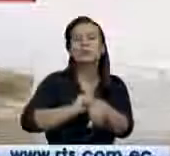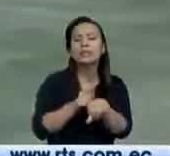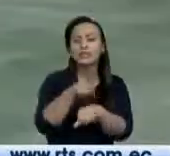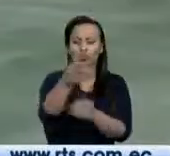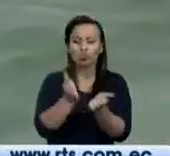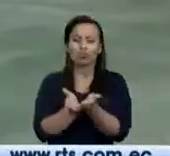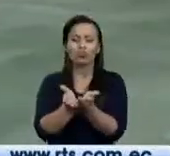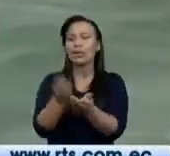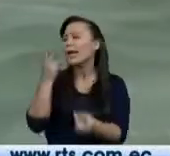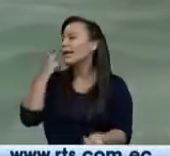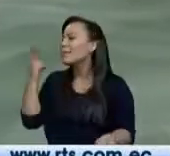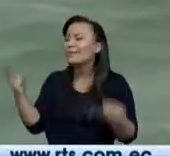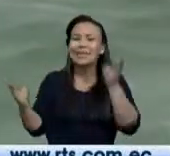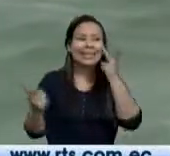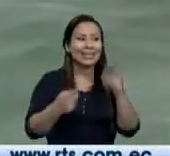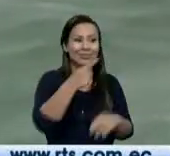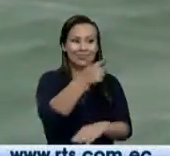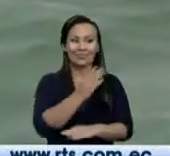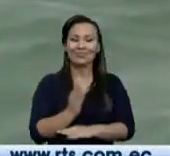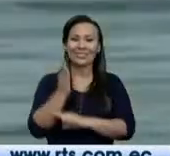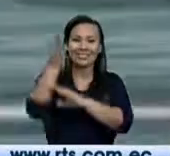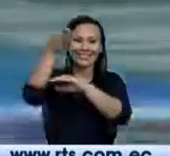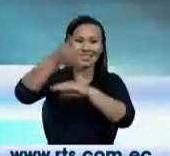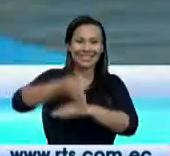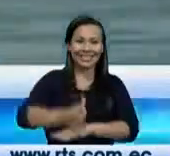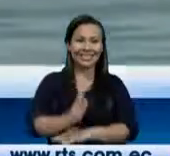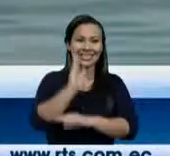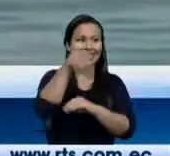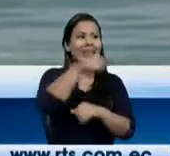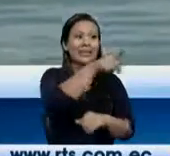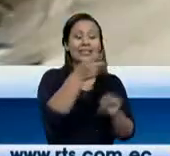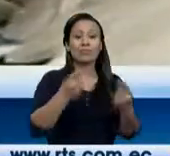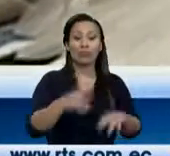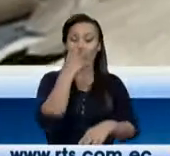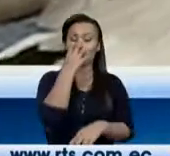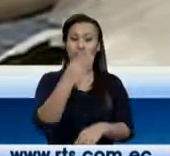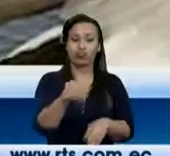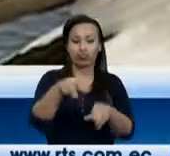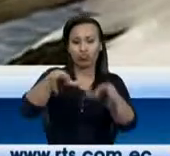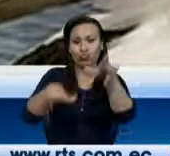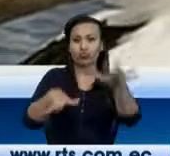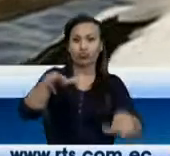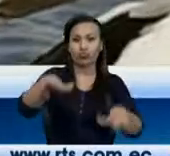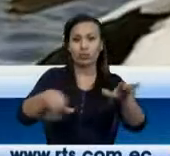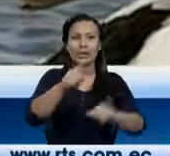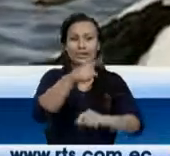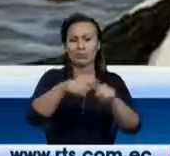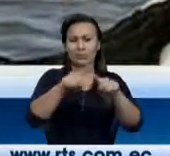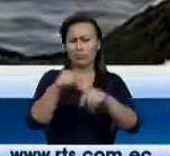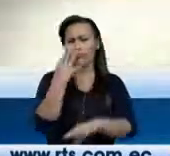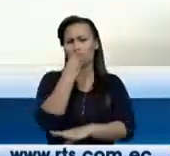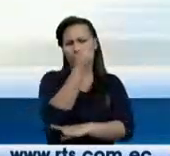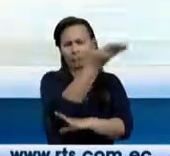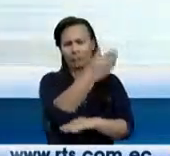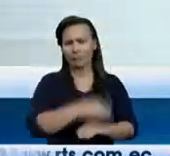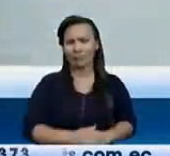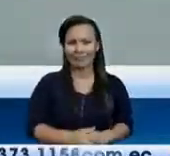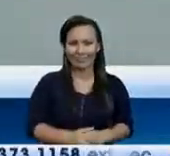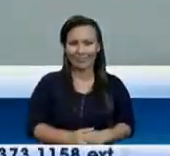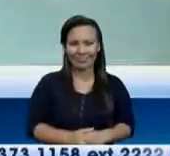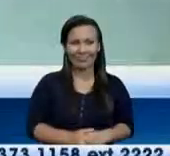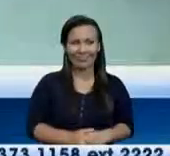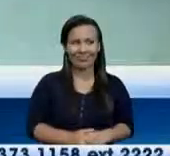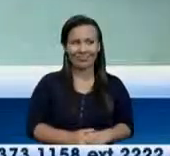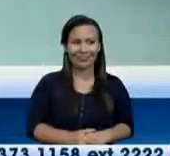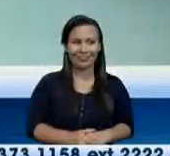manglares, hábitat de delfines, garzas, pelícanos y otras especies.